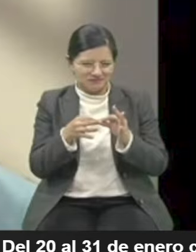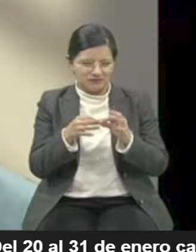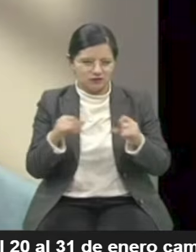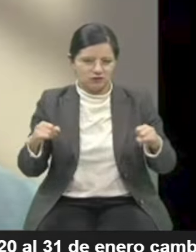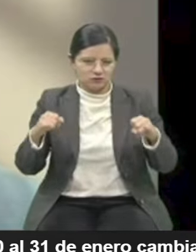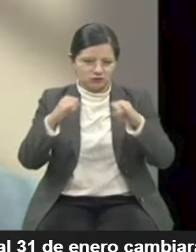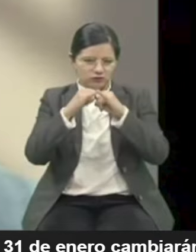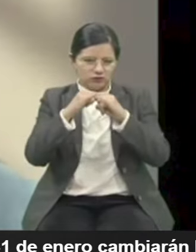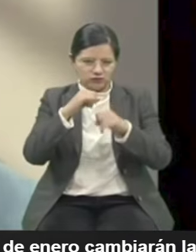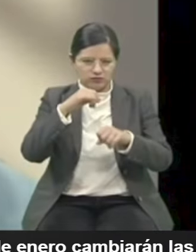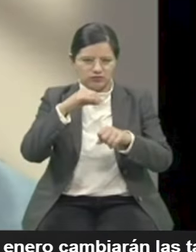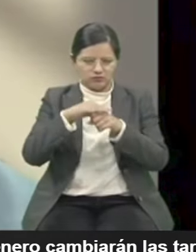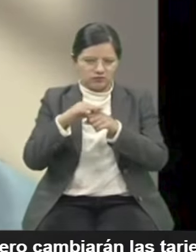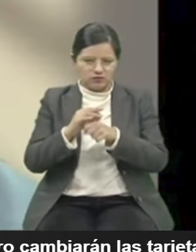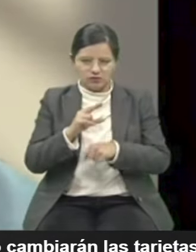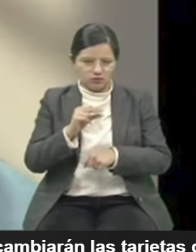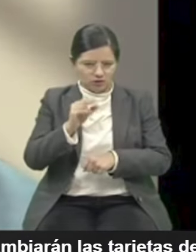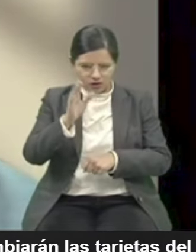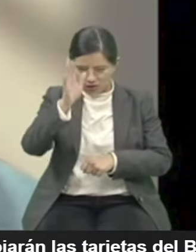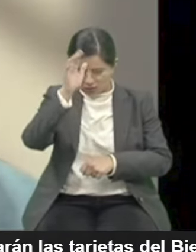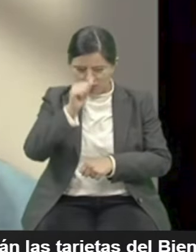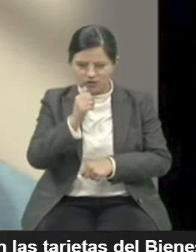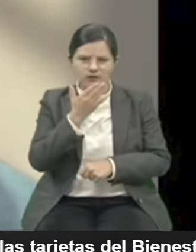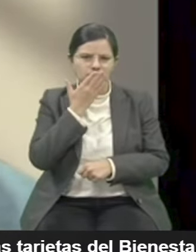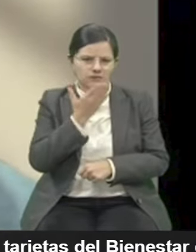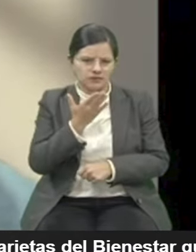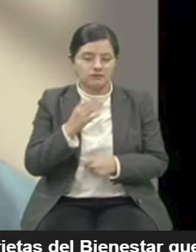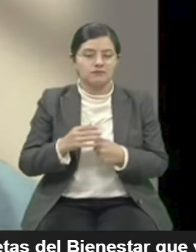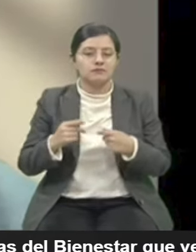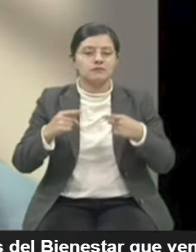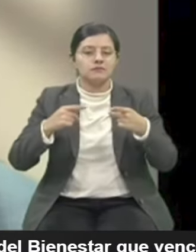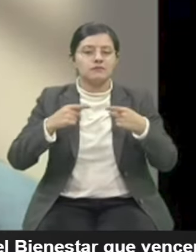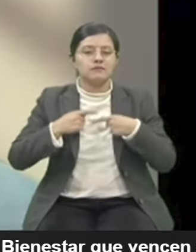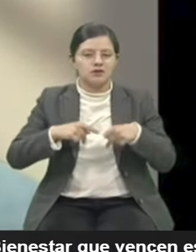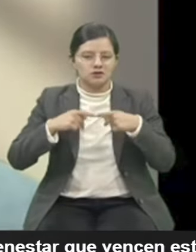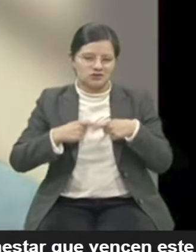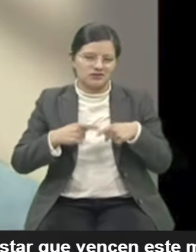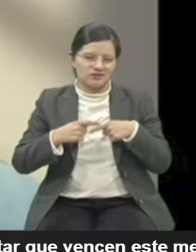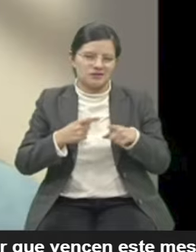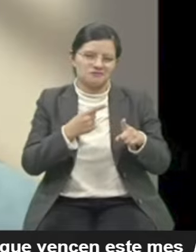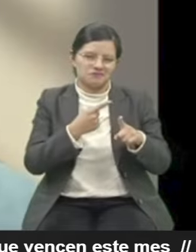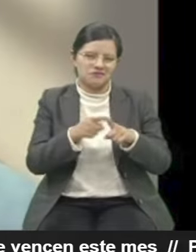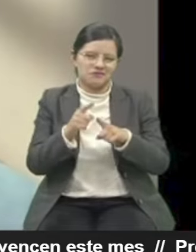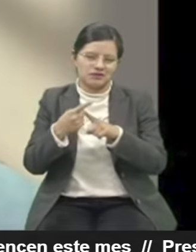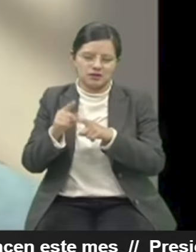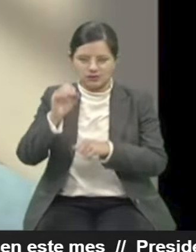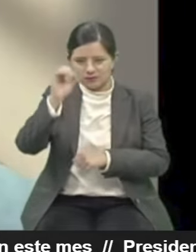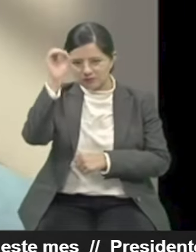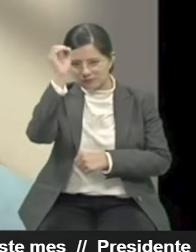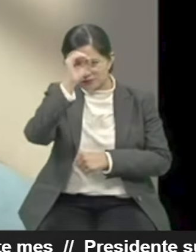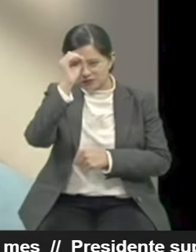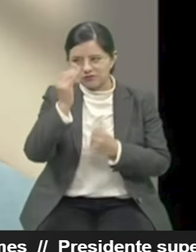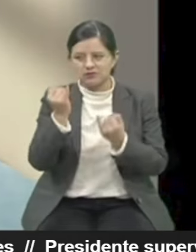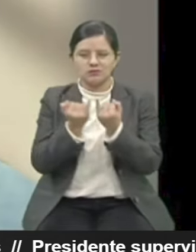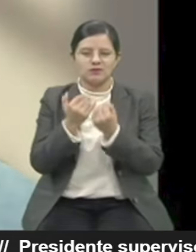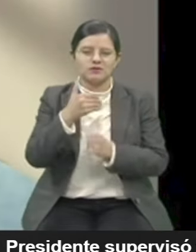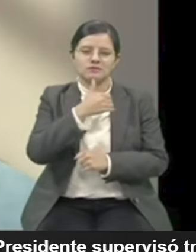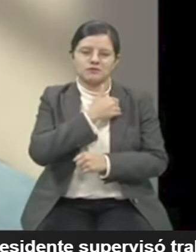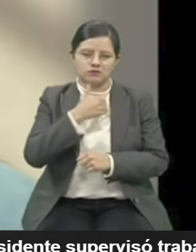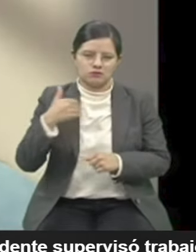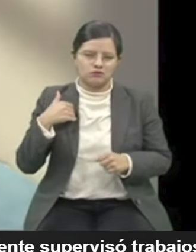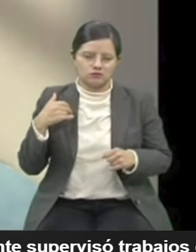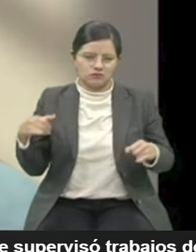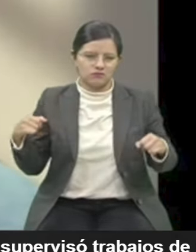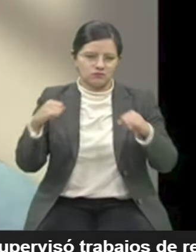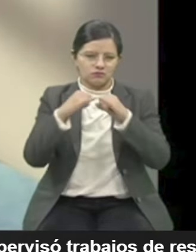distintas instituciones como personas y como integrantes de instituciones